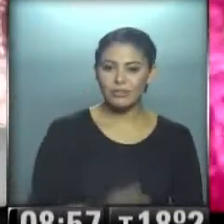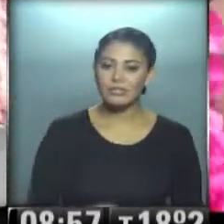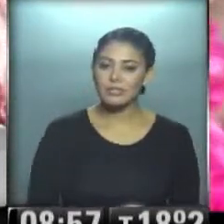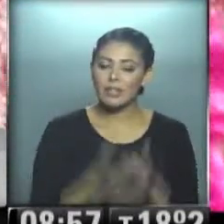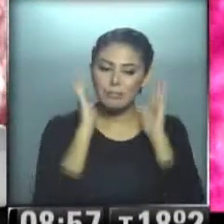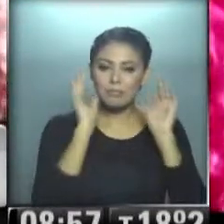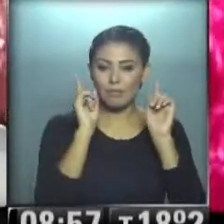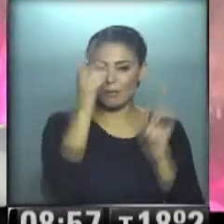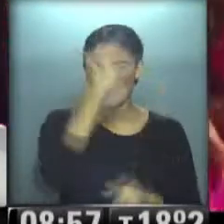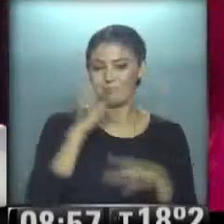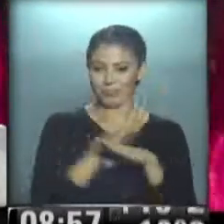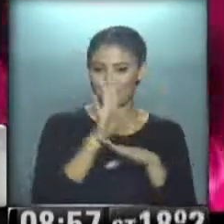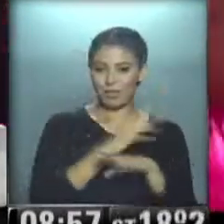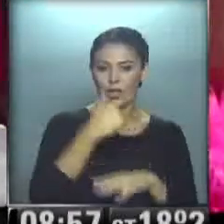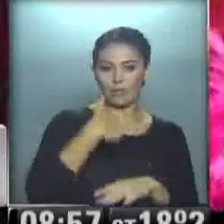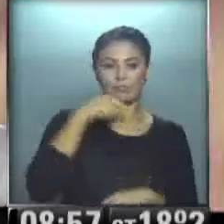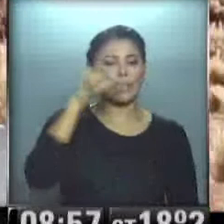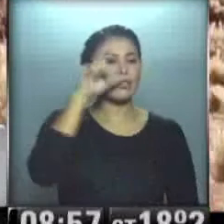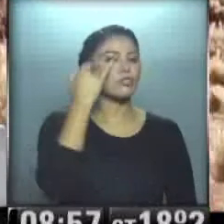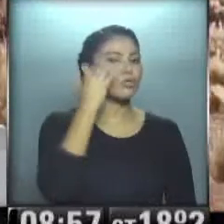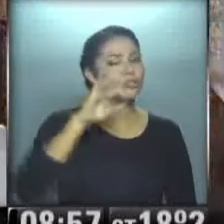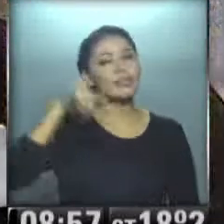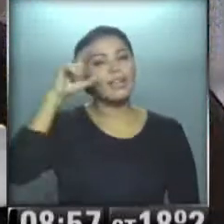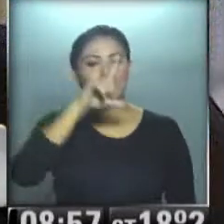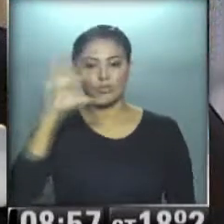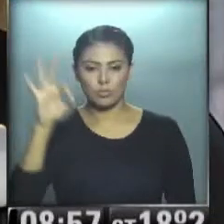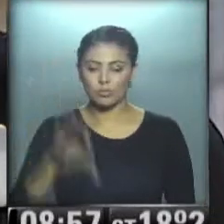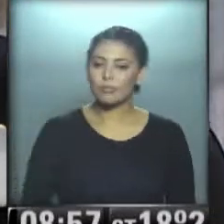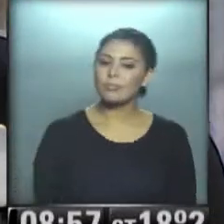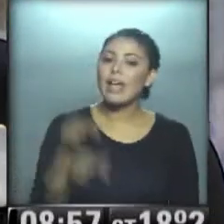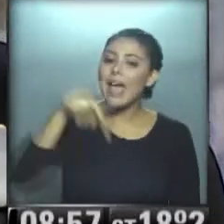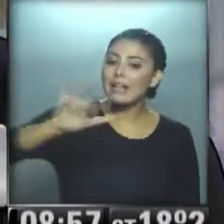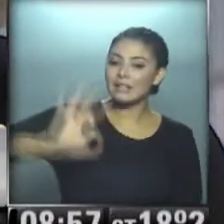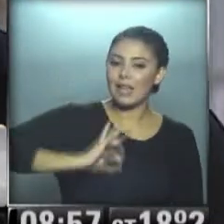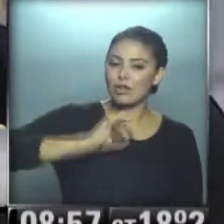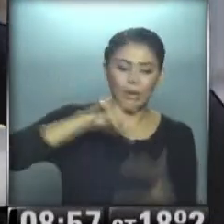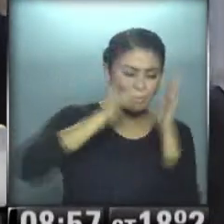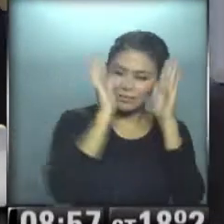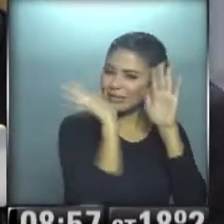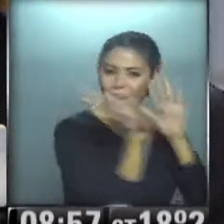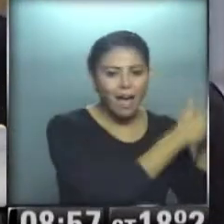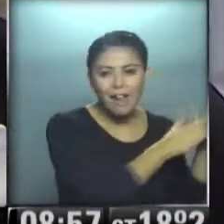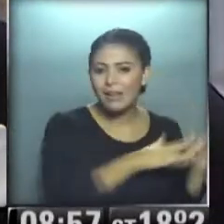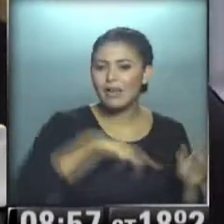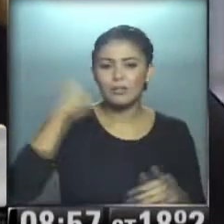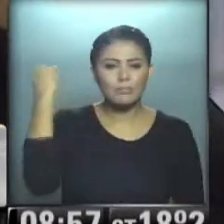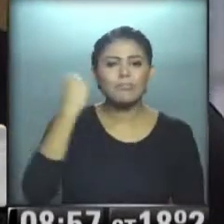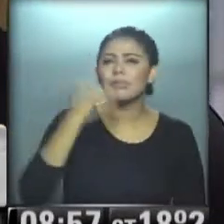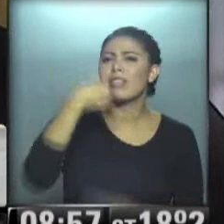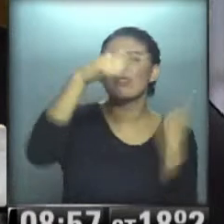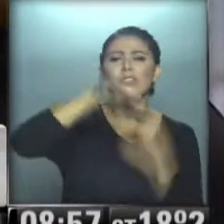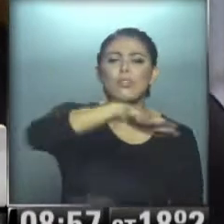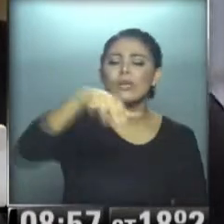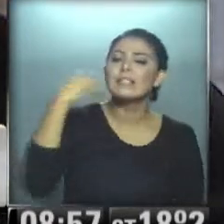esos personajes, ¿no? El super yo y el ello. El proyecto para este año es salir de la capital. Estamos tirando puntas por todos